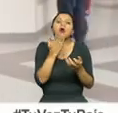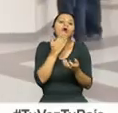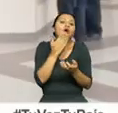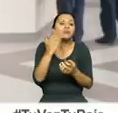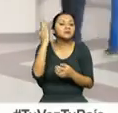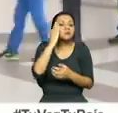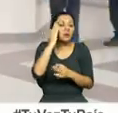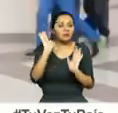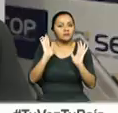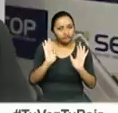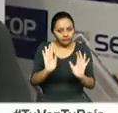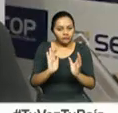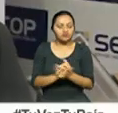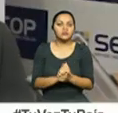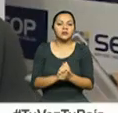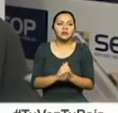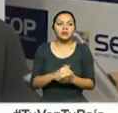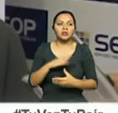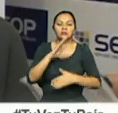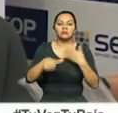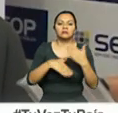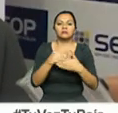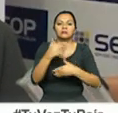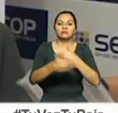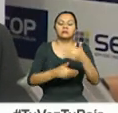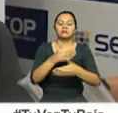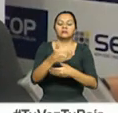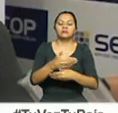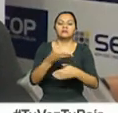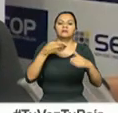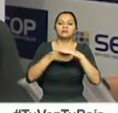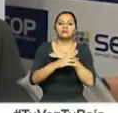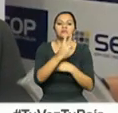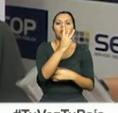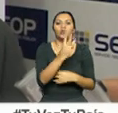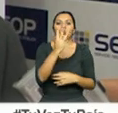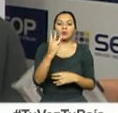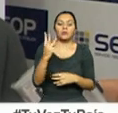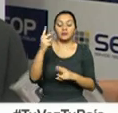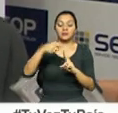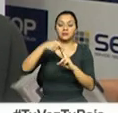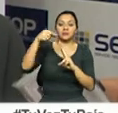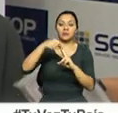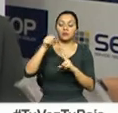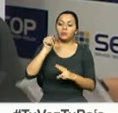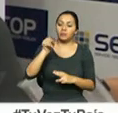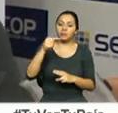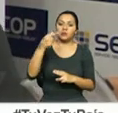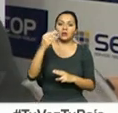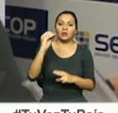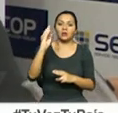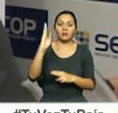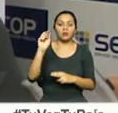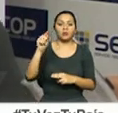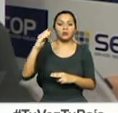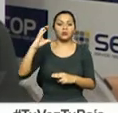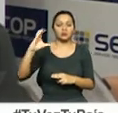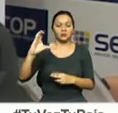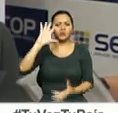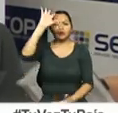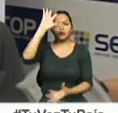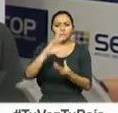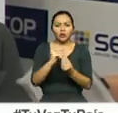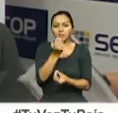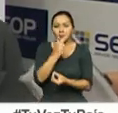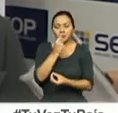este proceso. Invitamos a los ciudadanos a que ingresen a la página cercop.gov.es porque están detallados todos los